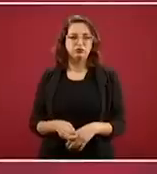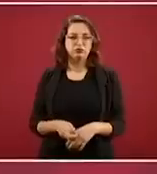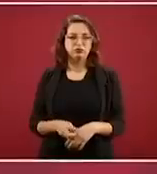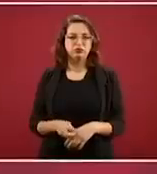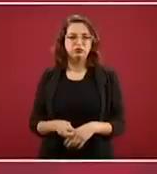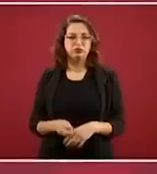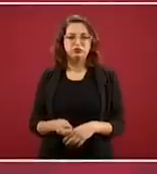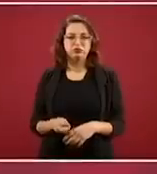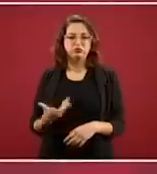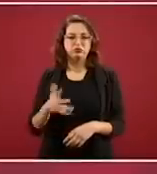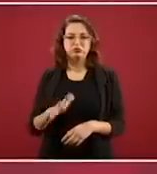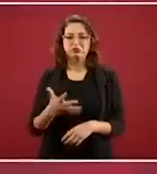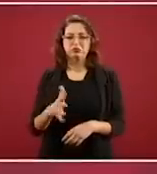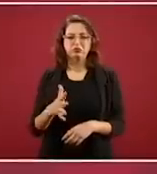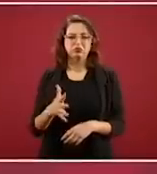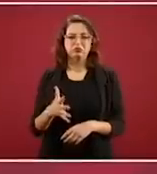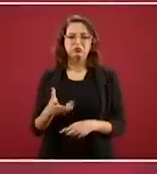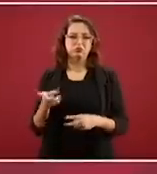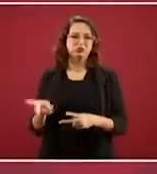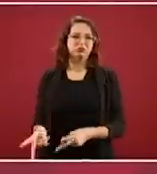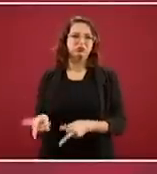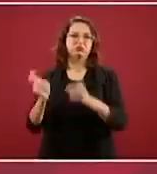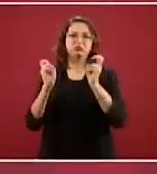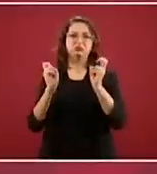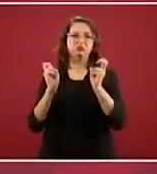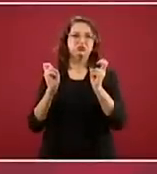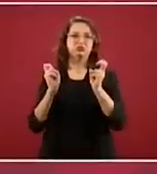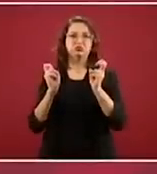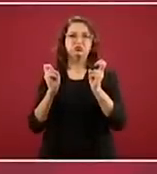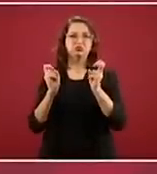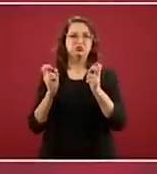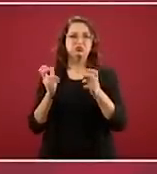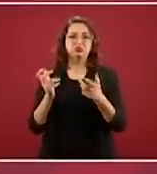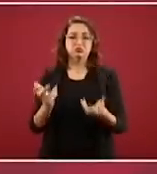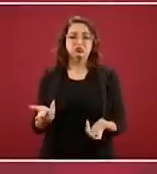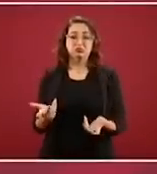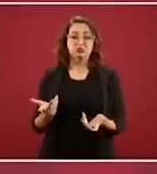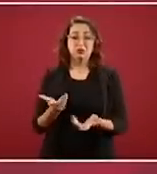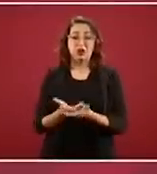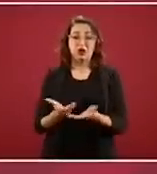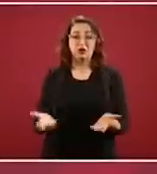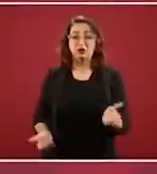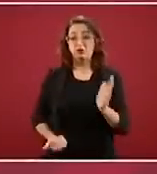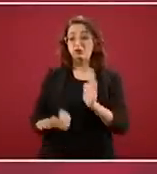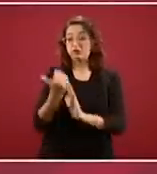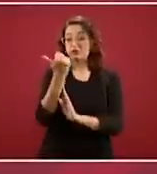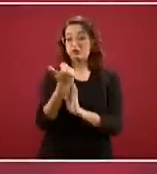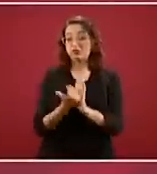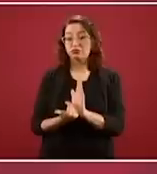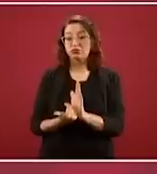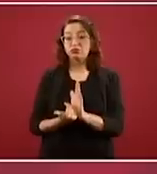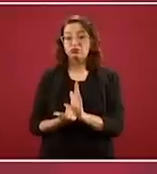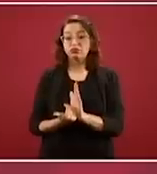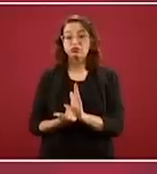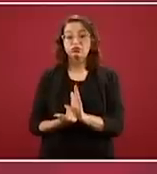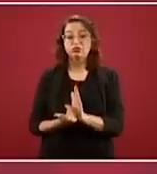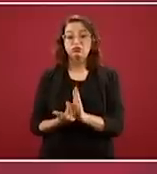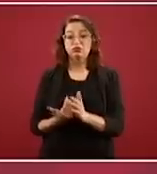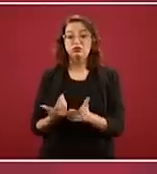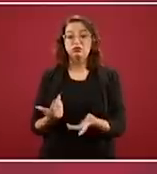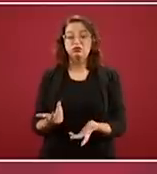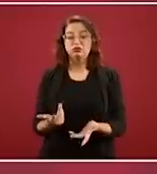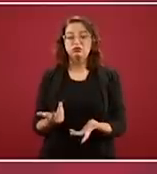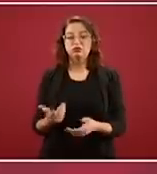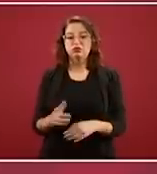se robaban en promedio en aquel entonces, y en eso ha habido una disminución, en robo de vehículos. En el